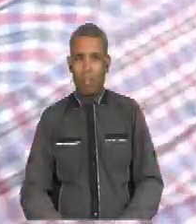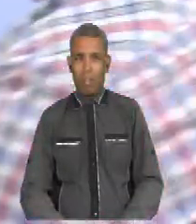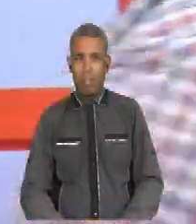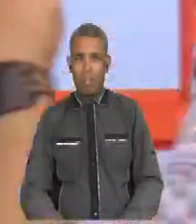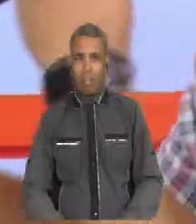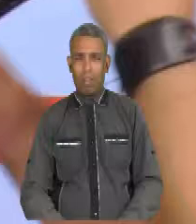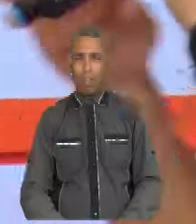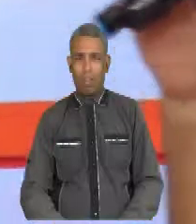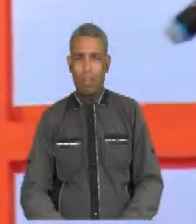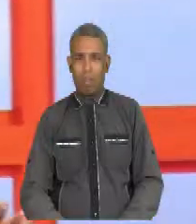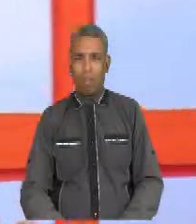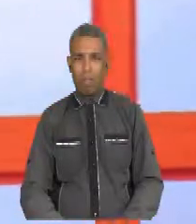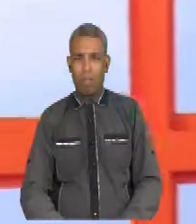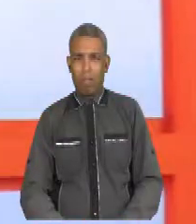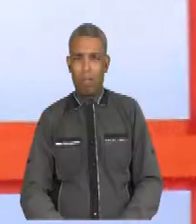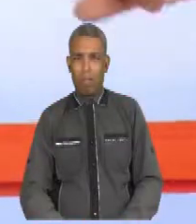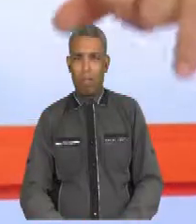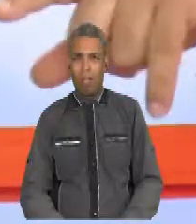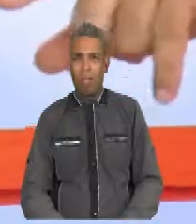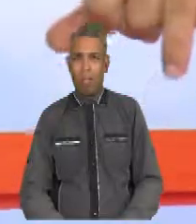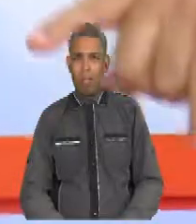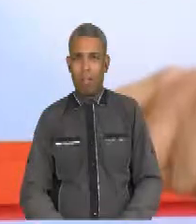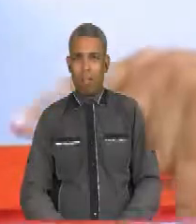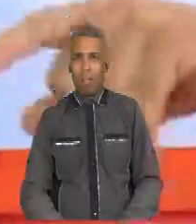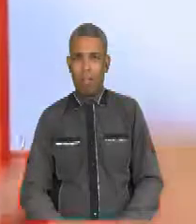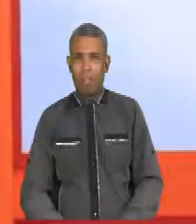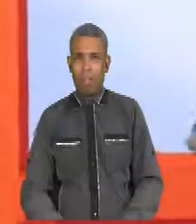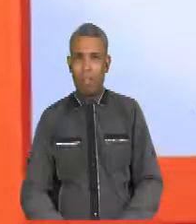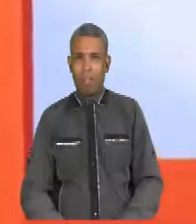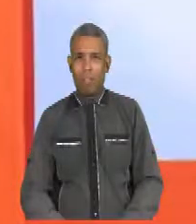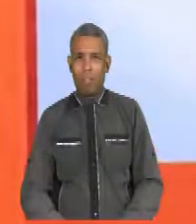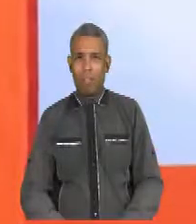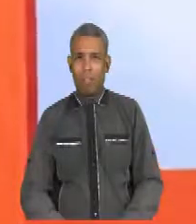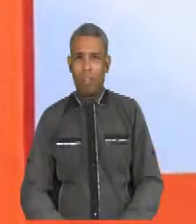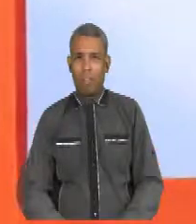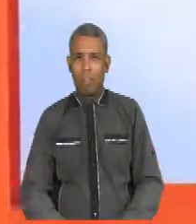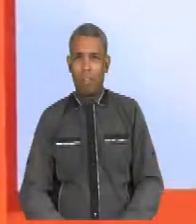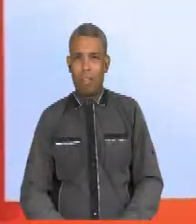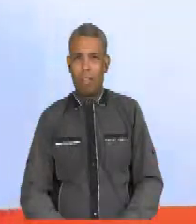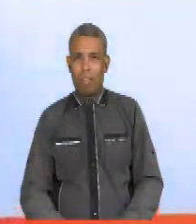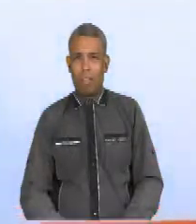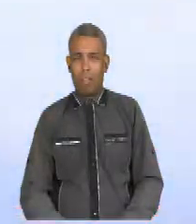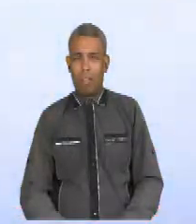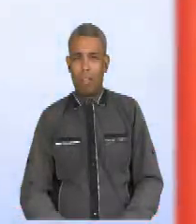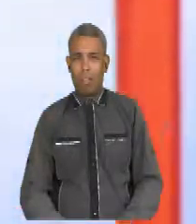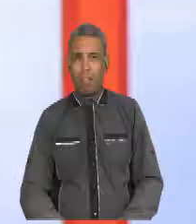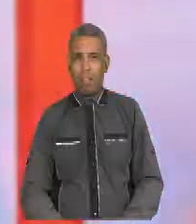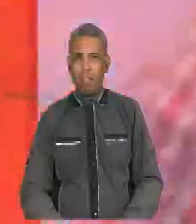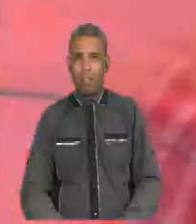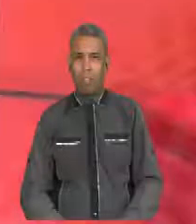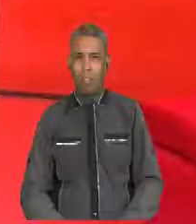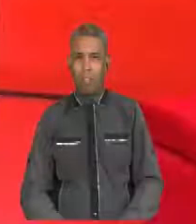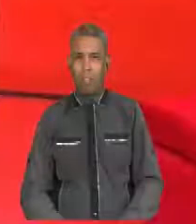quiero, no me hagas sufrir más. Ahí tú ves. ¡Fuego!